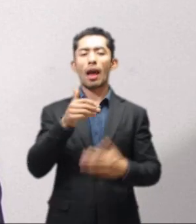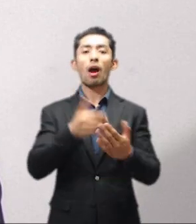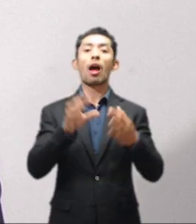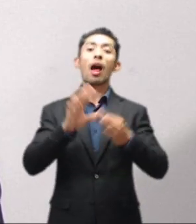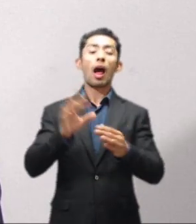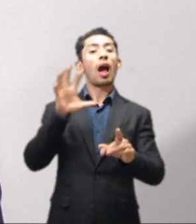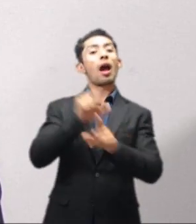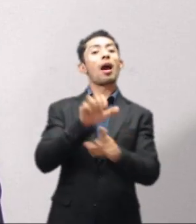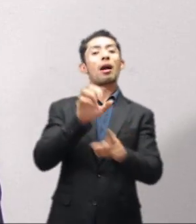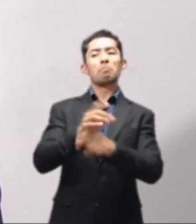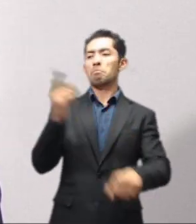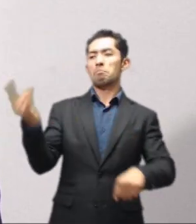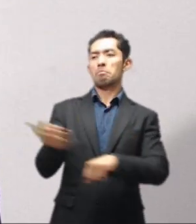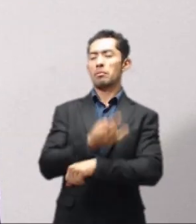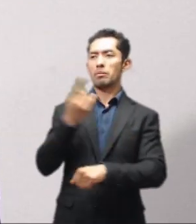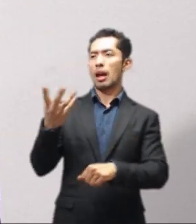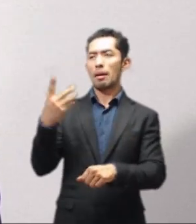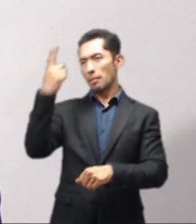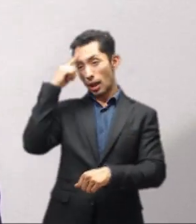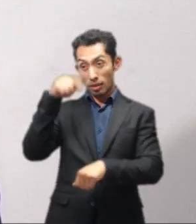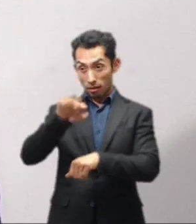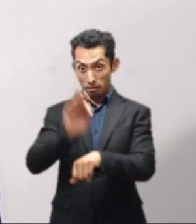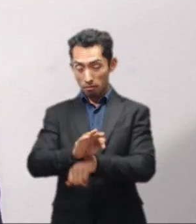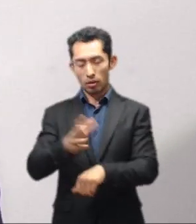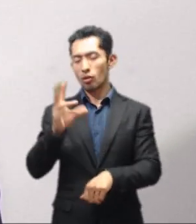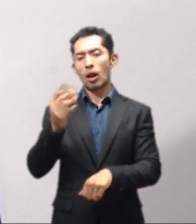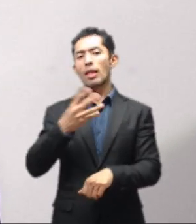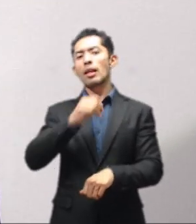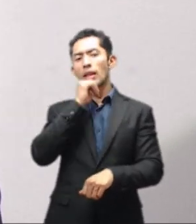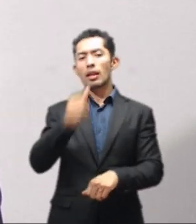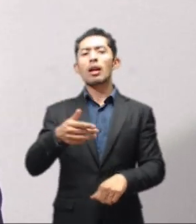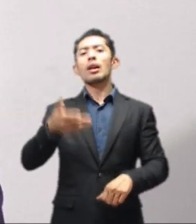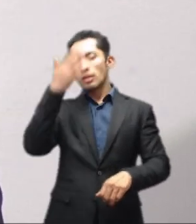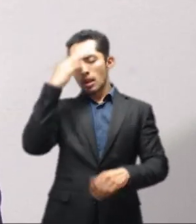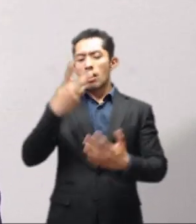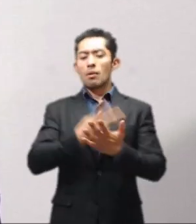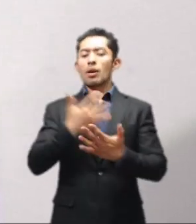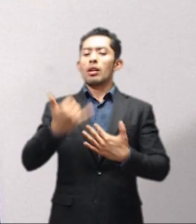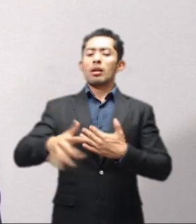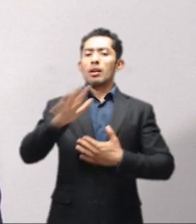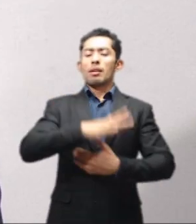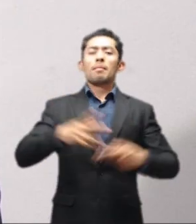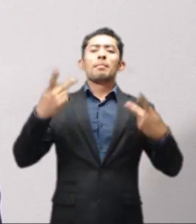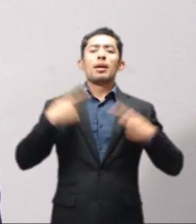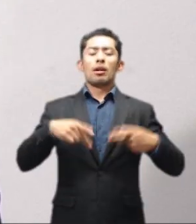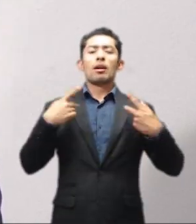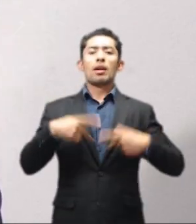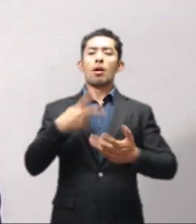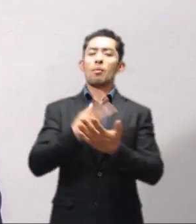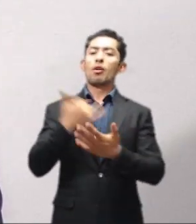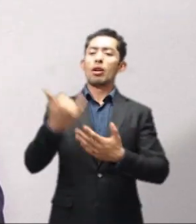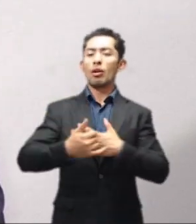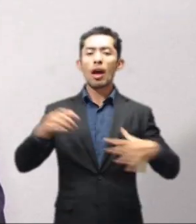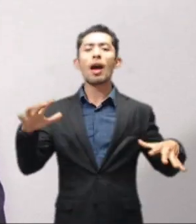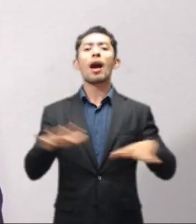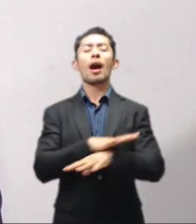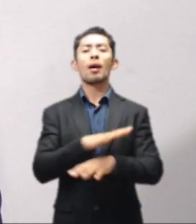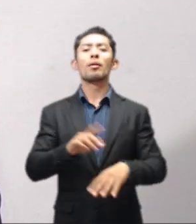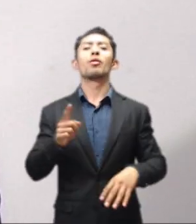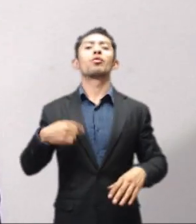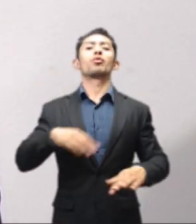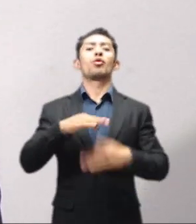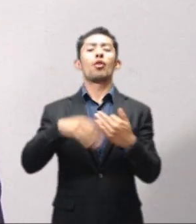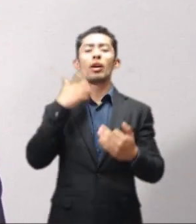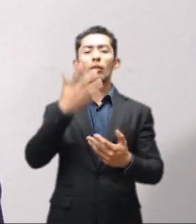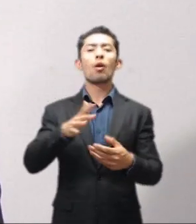de logros que no han hecho y que no han trabajado para tu beneficio hoy saben que el proyecto ciudadano y que el proyecto del cambio que Todos